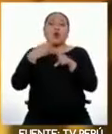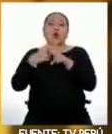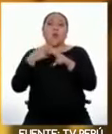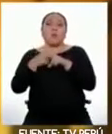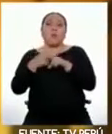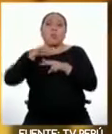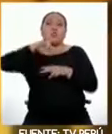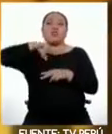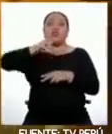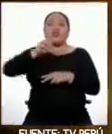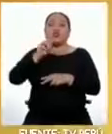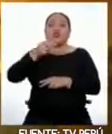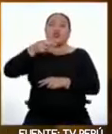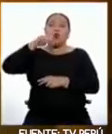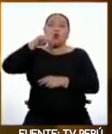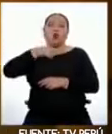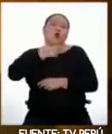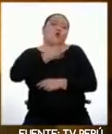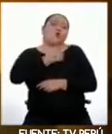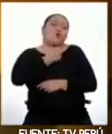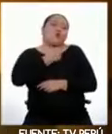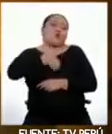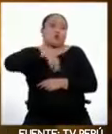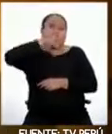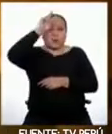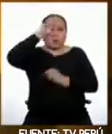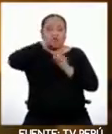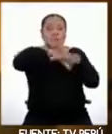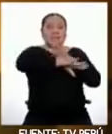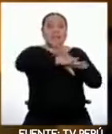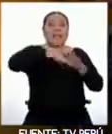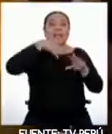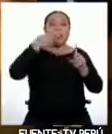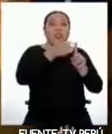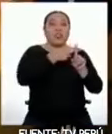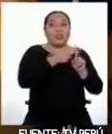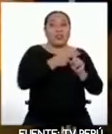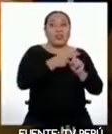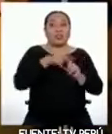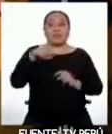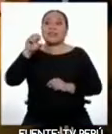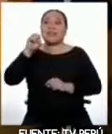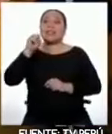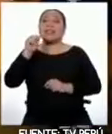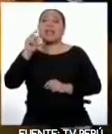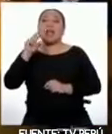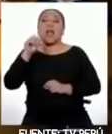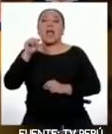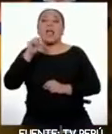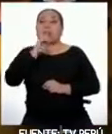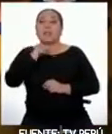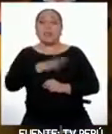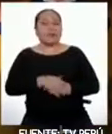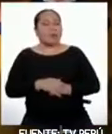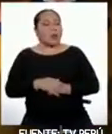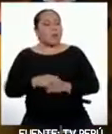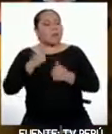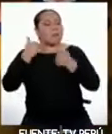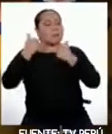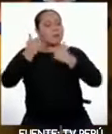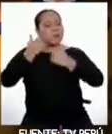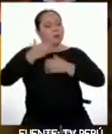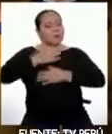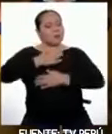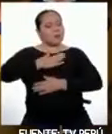gusta mucho el Perú. Acaba de salir de su hotel donde la recepcionista, Sara, lo despide. Qué enorme